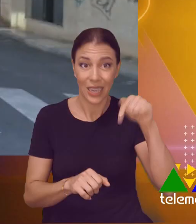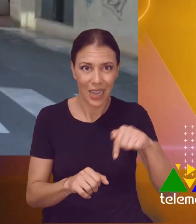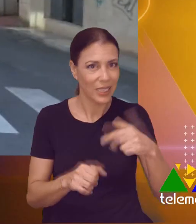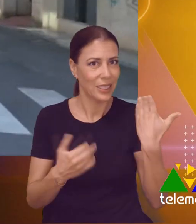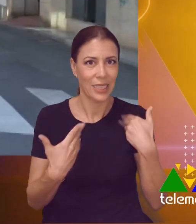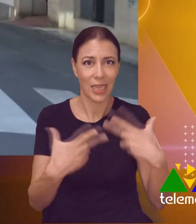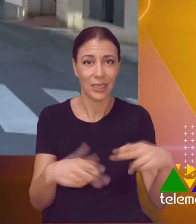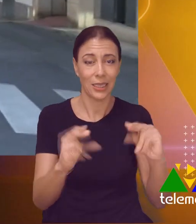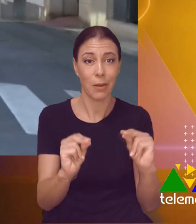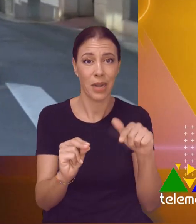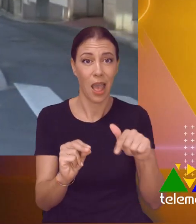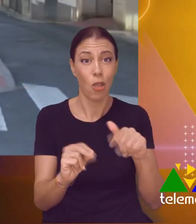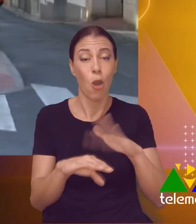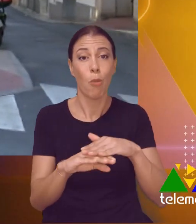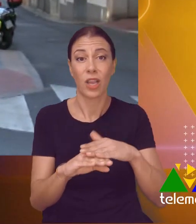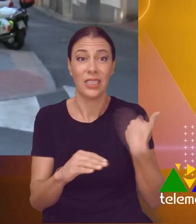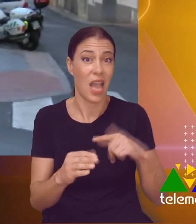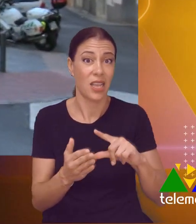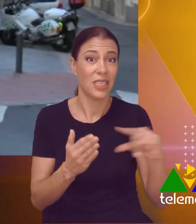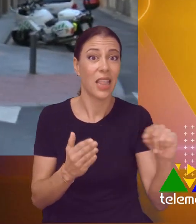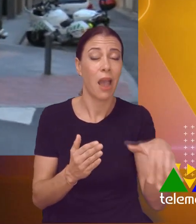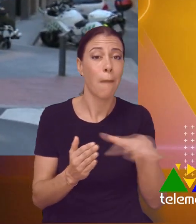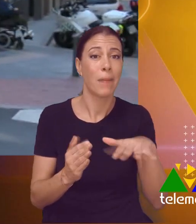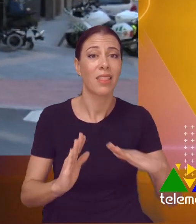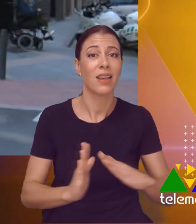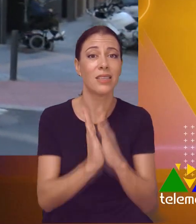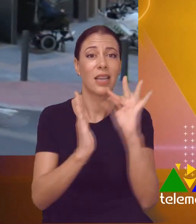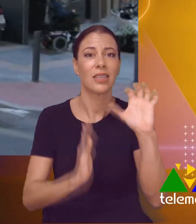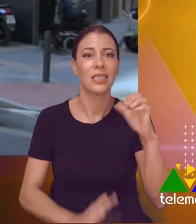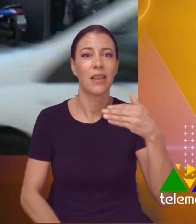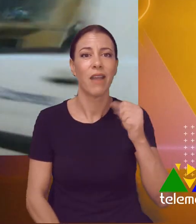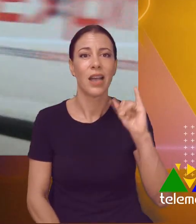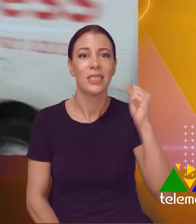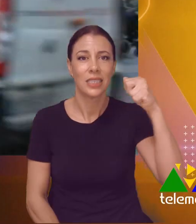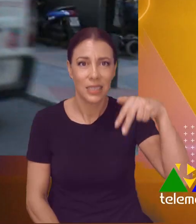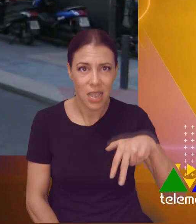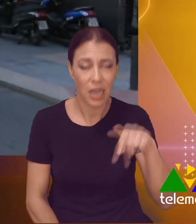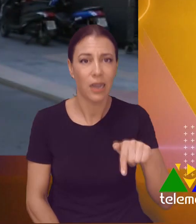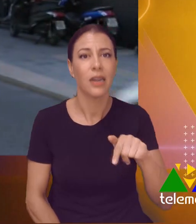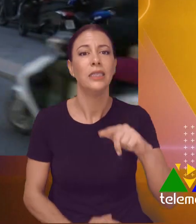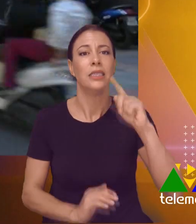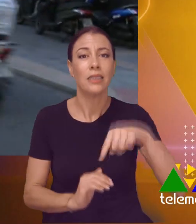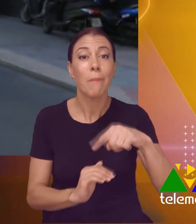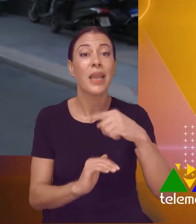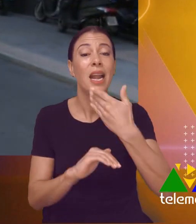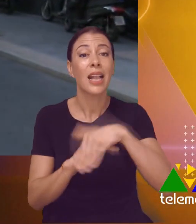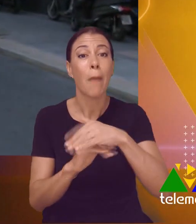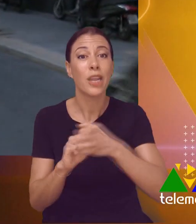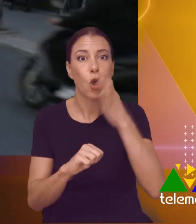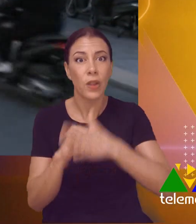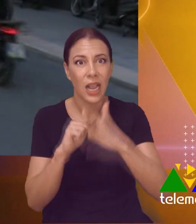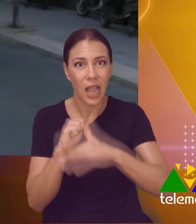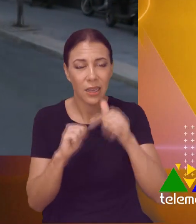Sebastián. Decíamos antes que este camino era un camino a Las Cañas, un camino paralelo para introducir las cañas de